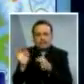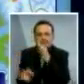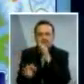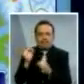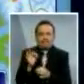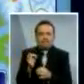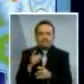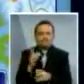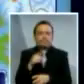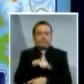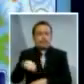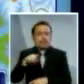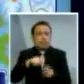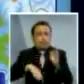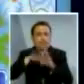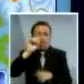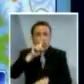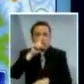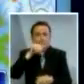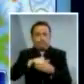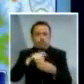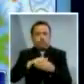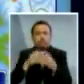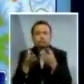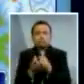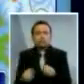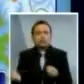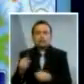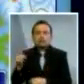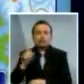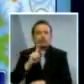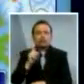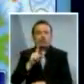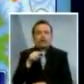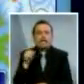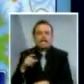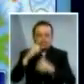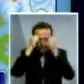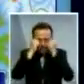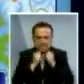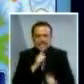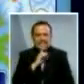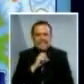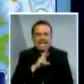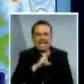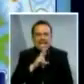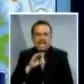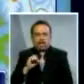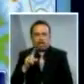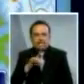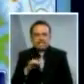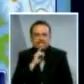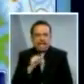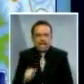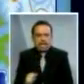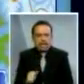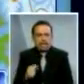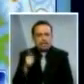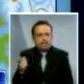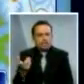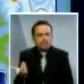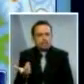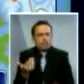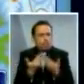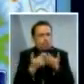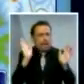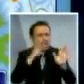por simple mayoría, o sea, por un voto más, resuelva que eso no es un delito terrorista? Si ese delito es terrorista en cualquier